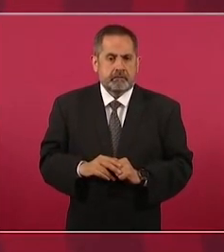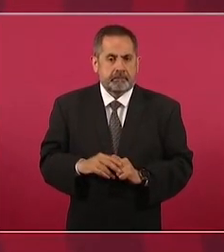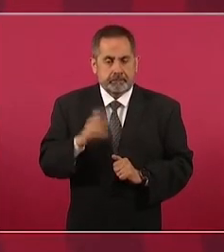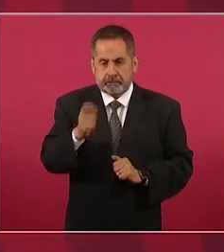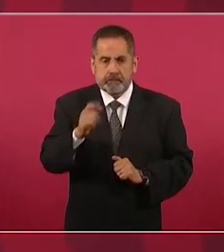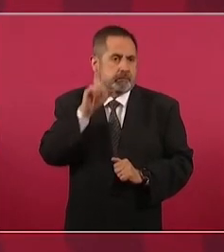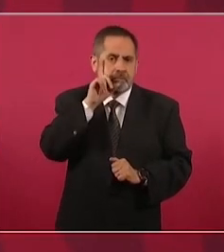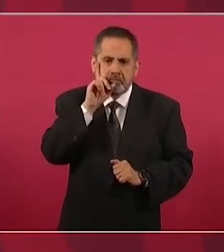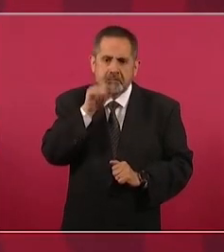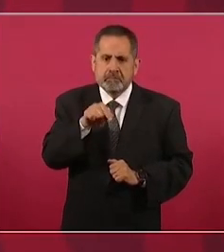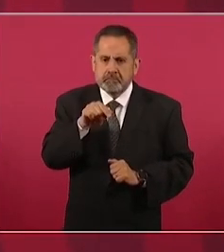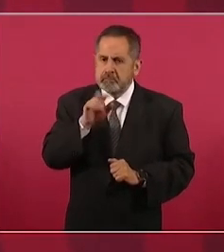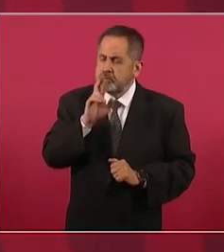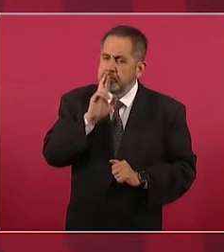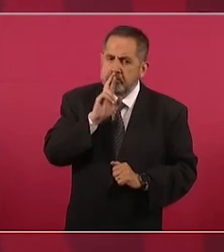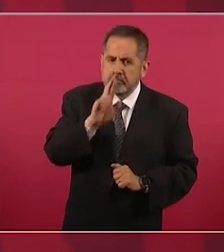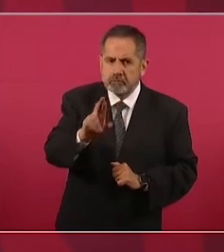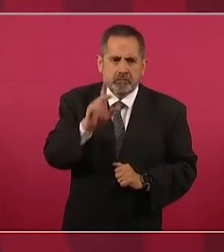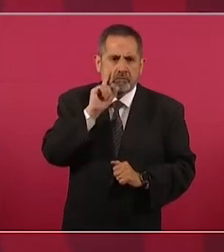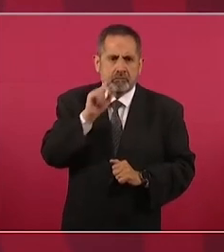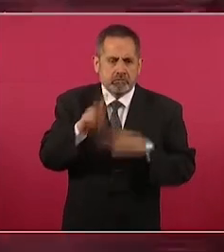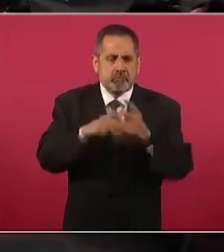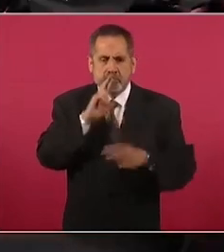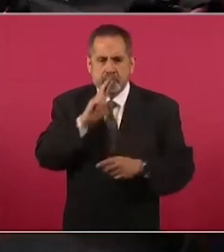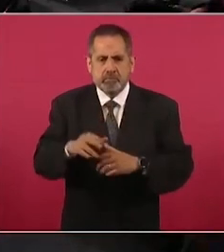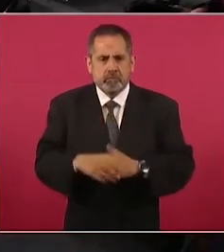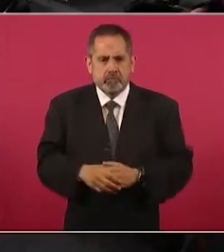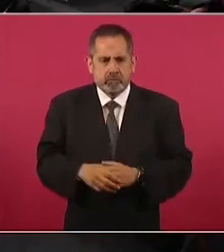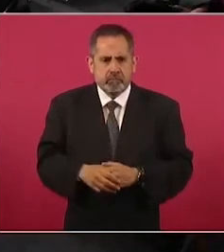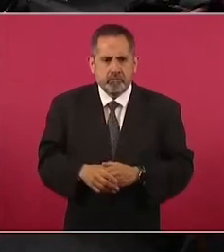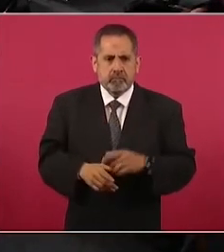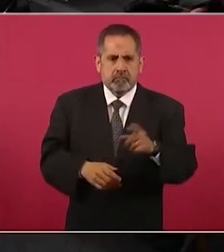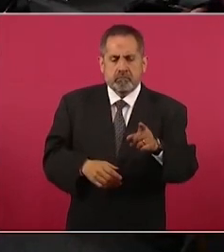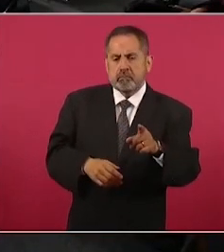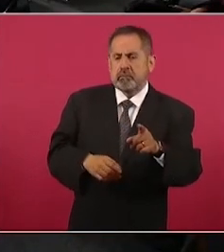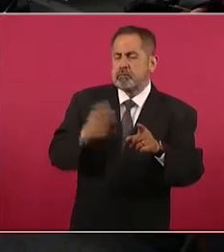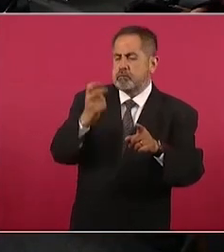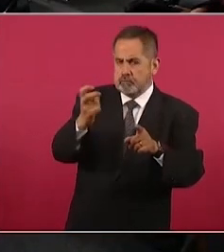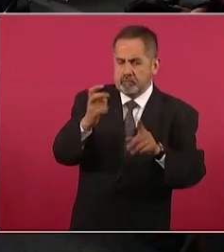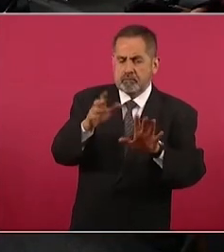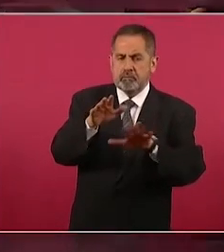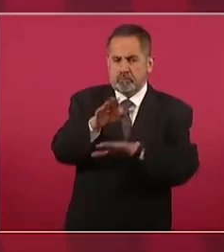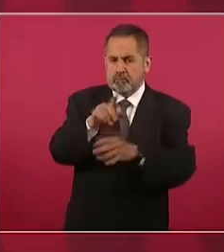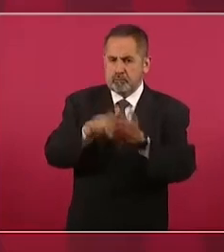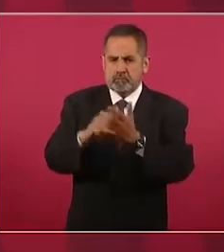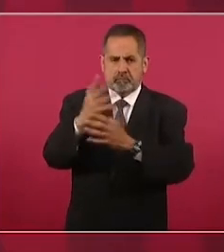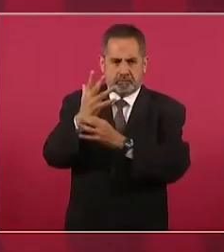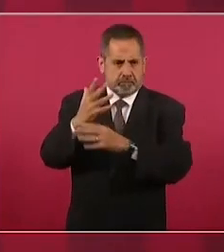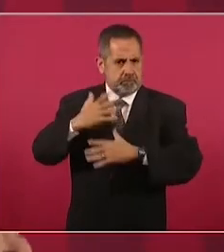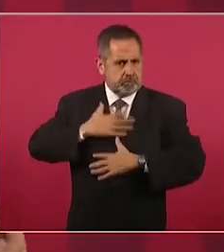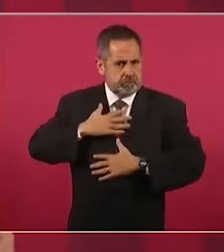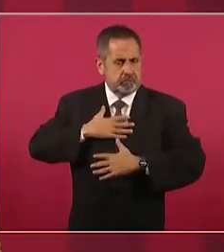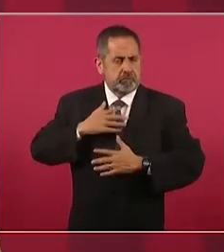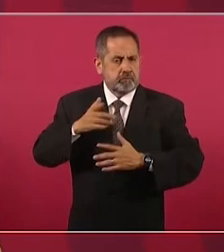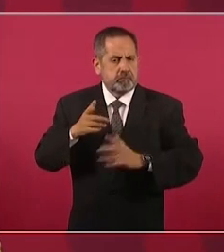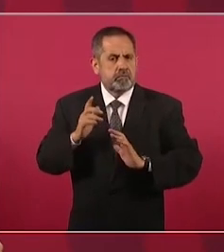pues mañana. Presidente, y ahí la secretaría. Eso por lo que corresponde